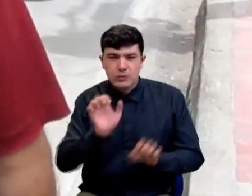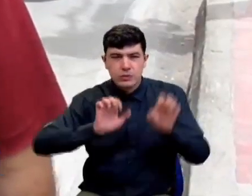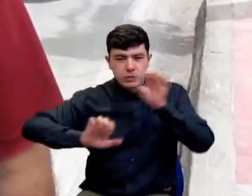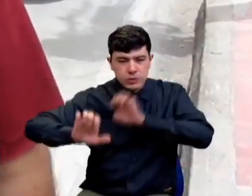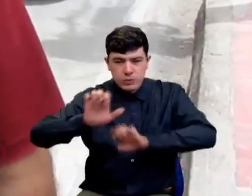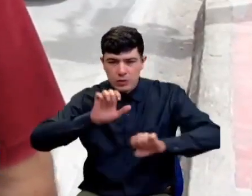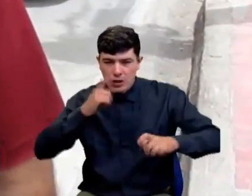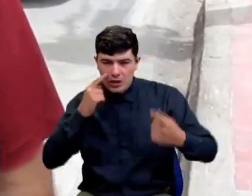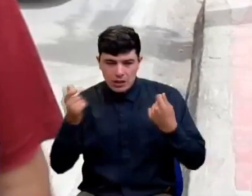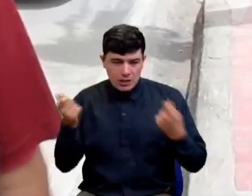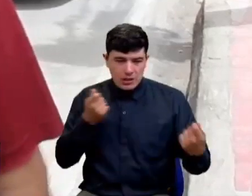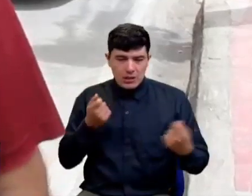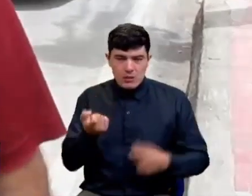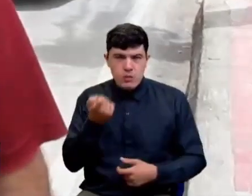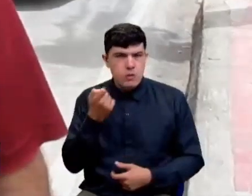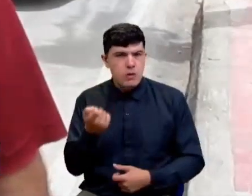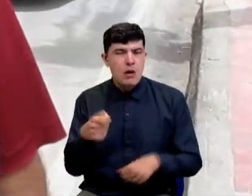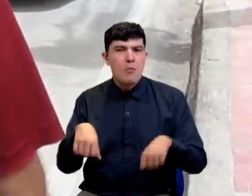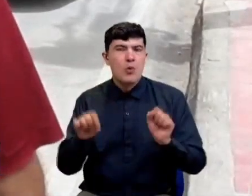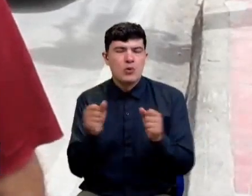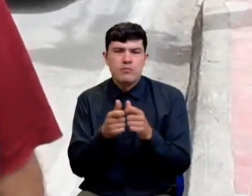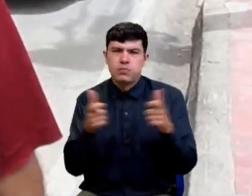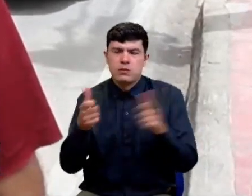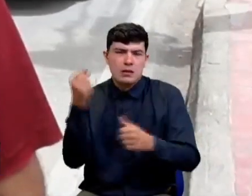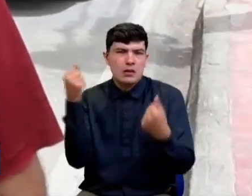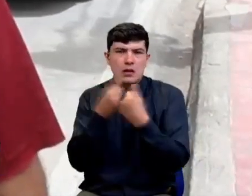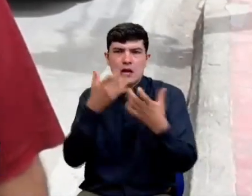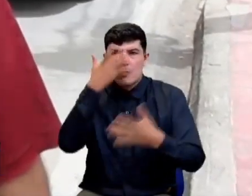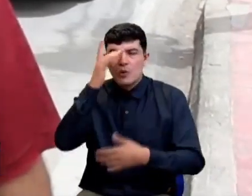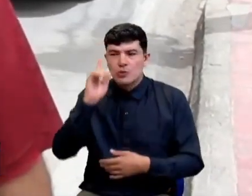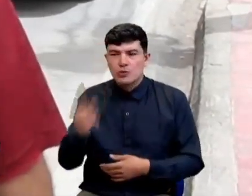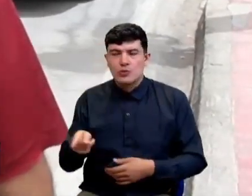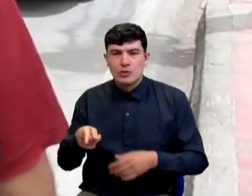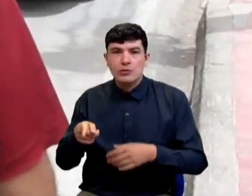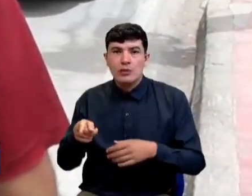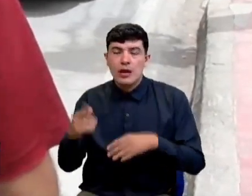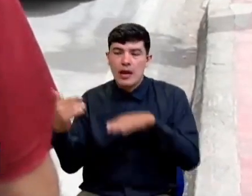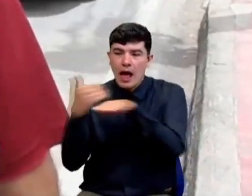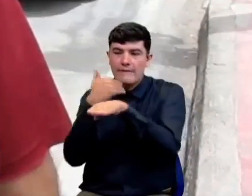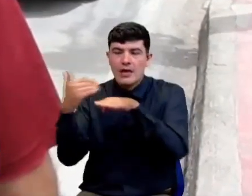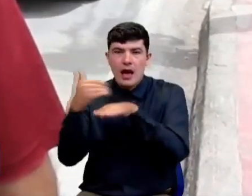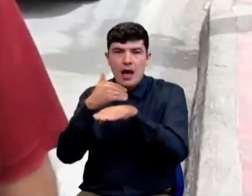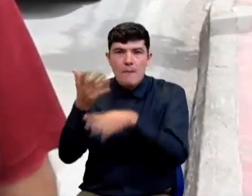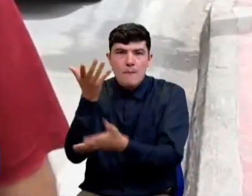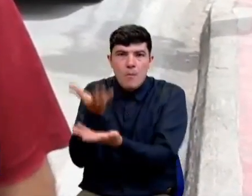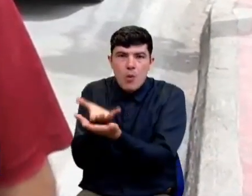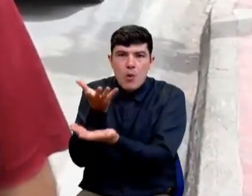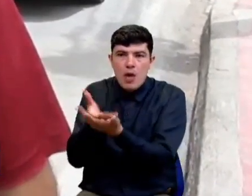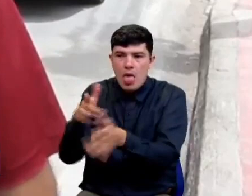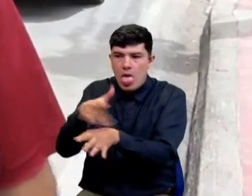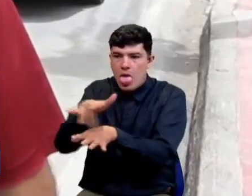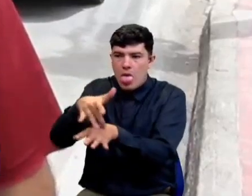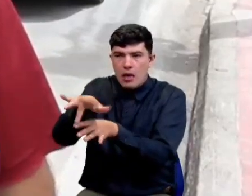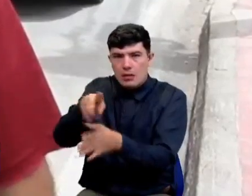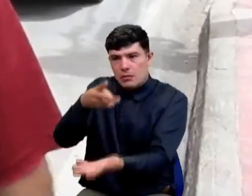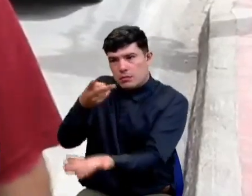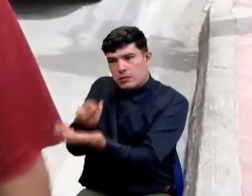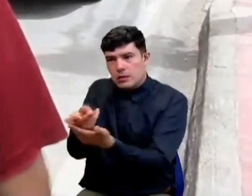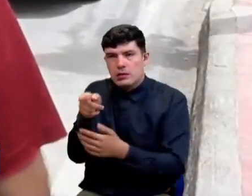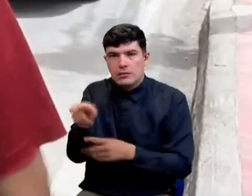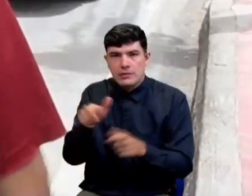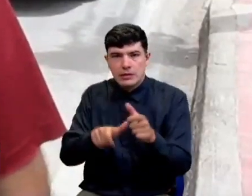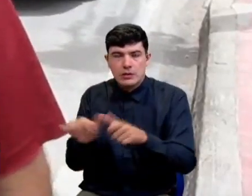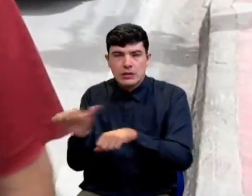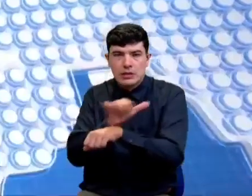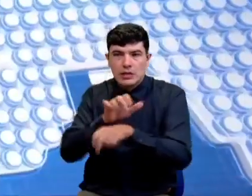accidentes de motociclistas, algunas razones por el tema de la vía mojada, y esto genera pues mayores incidentes a las personas que van